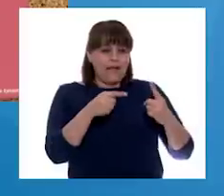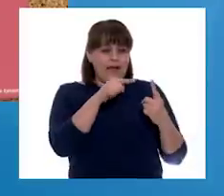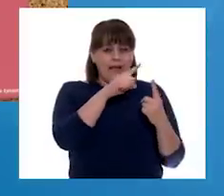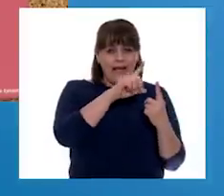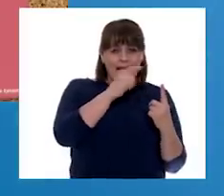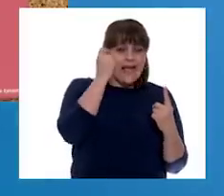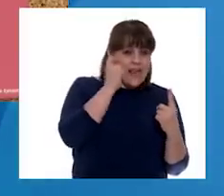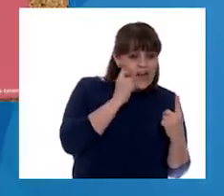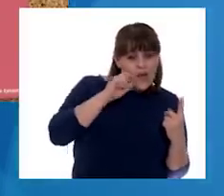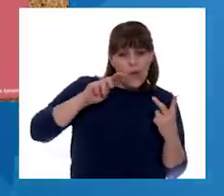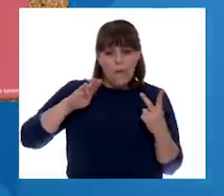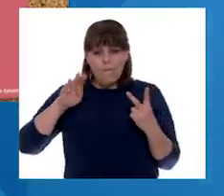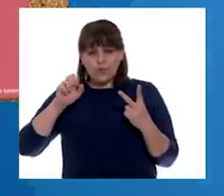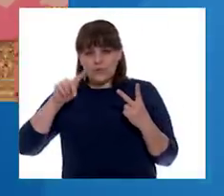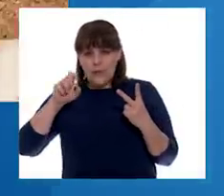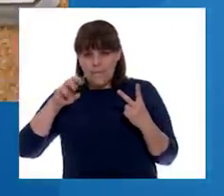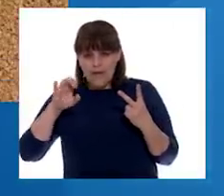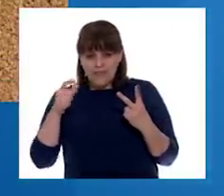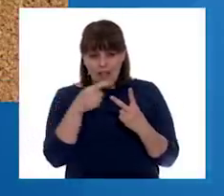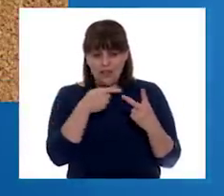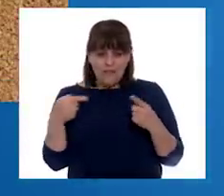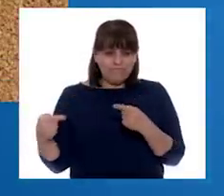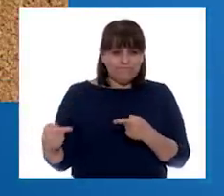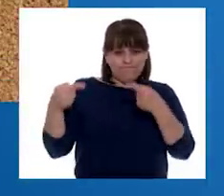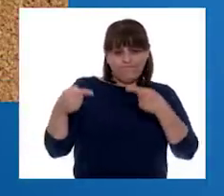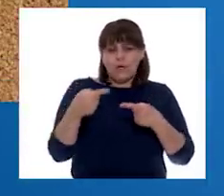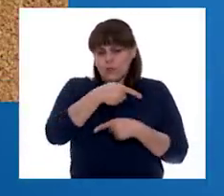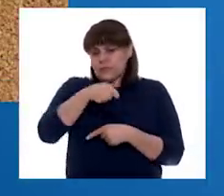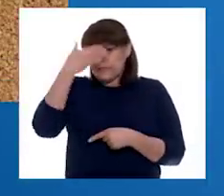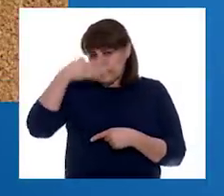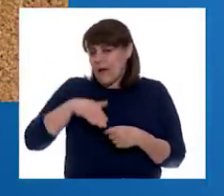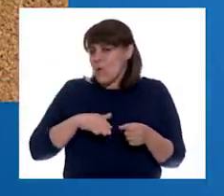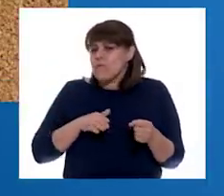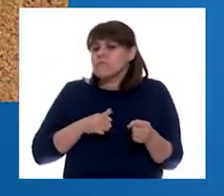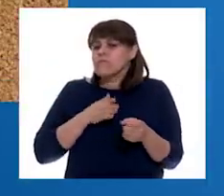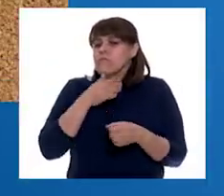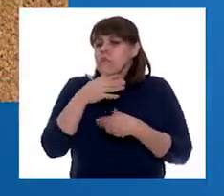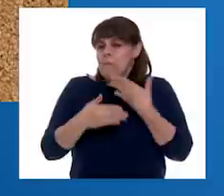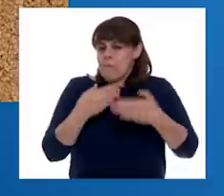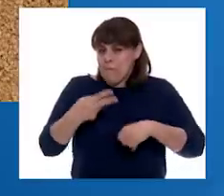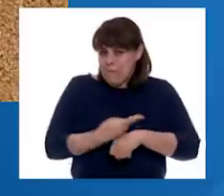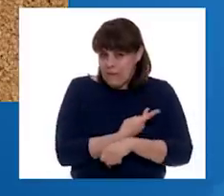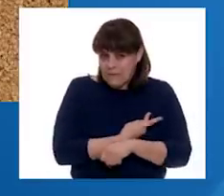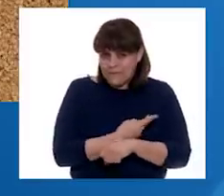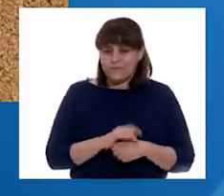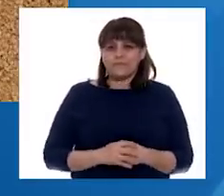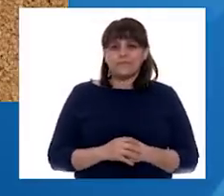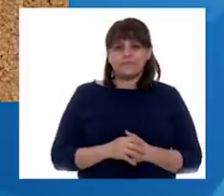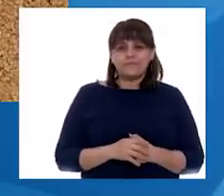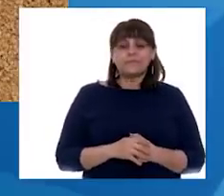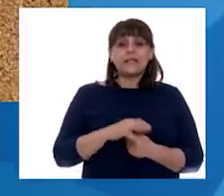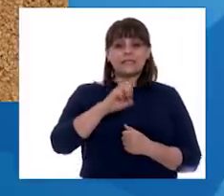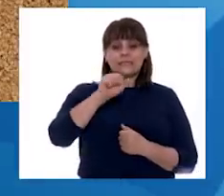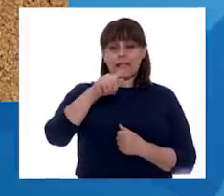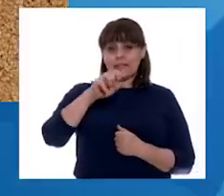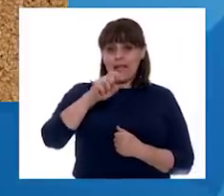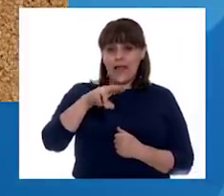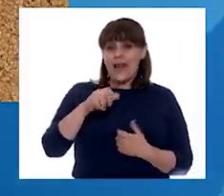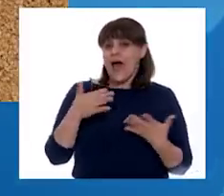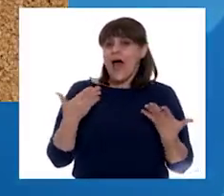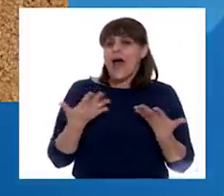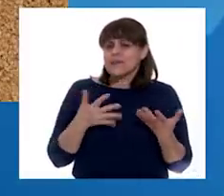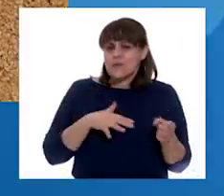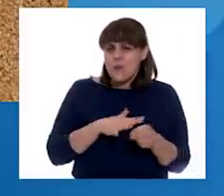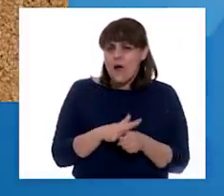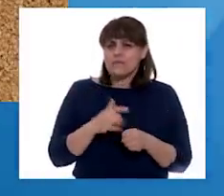Bustamante. Todos sabemos cómo terminará esto. Así el ya influyente y famoso Santana asegura su mando del